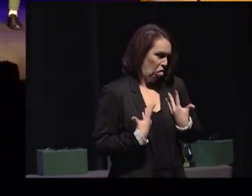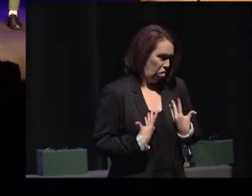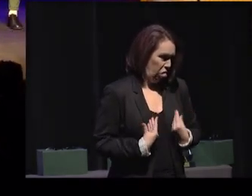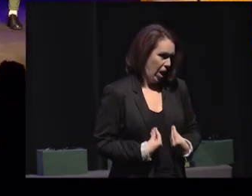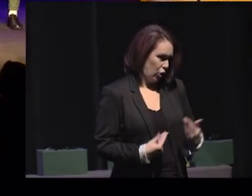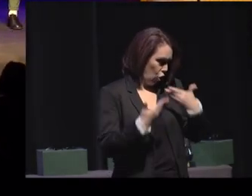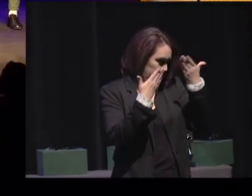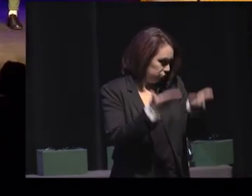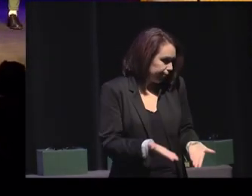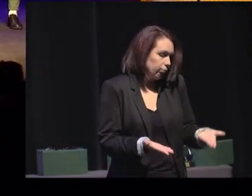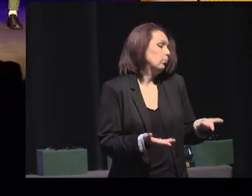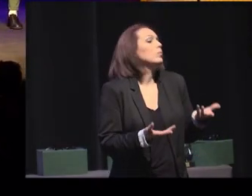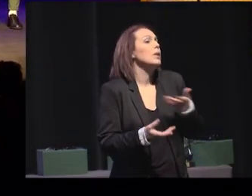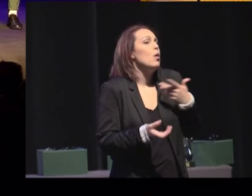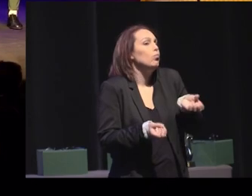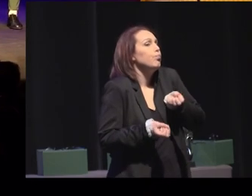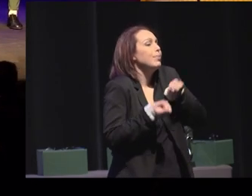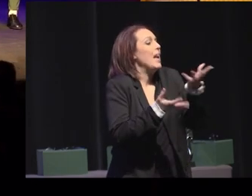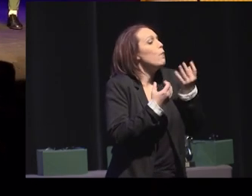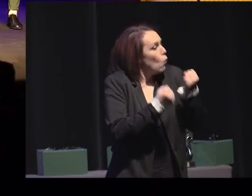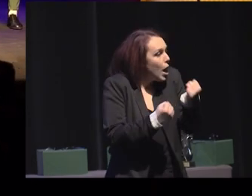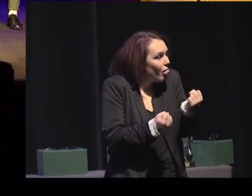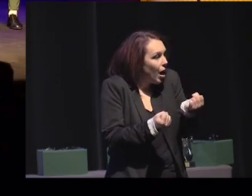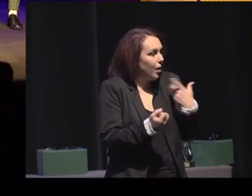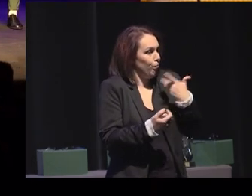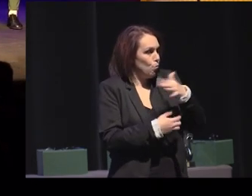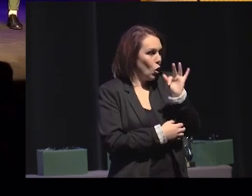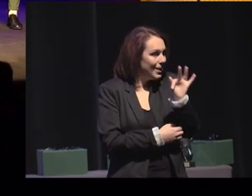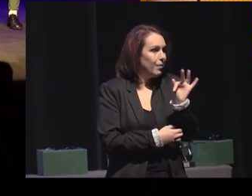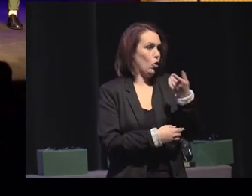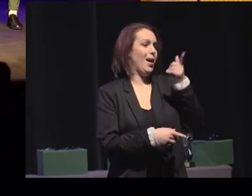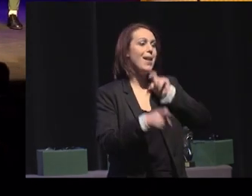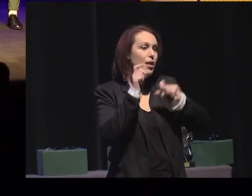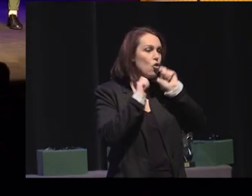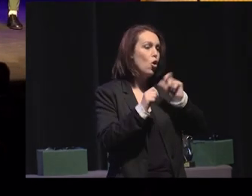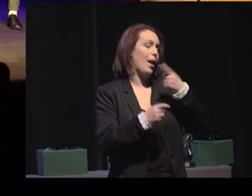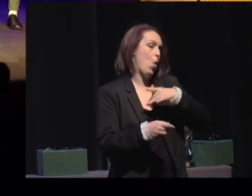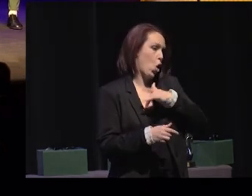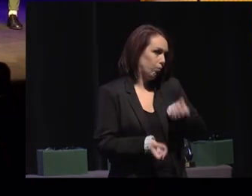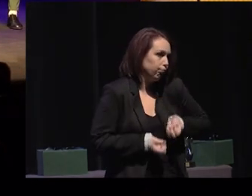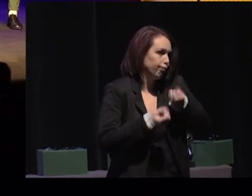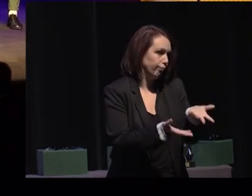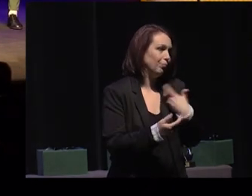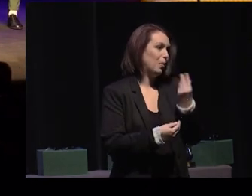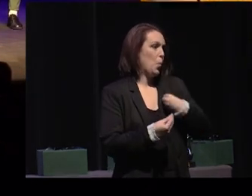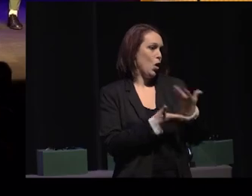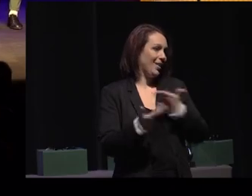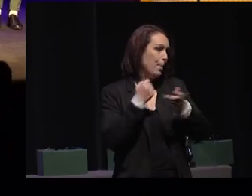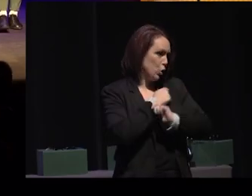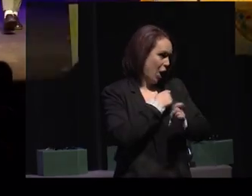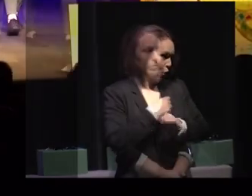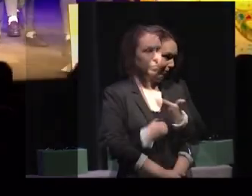que les lanza un verdadero mensaje de fuerza, de optimismo, de cariño y de amor. Los trampucheros.